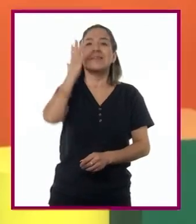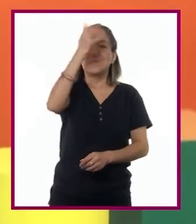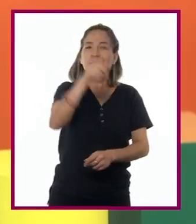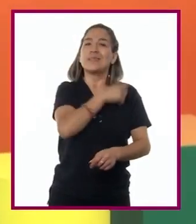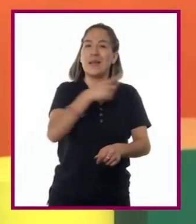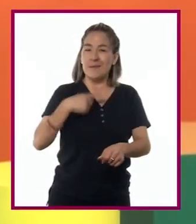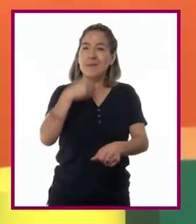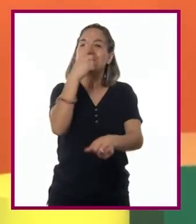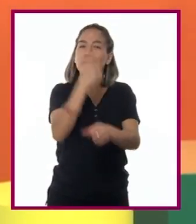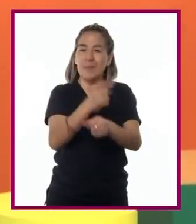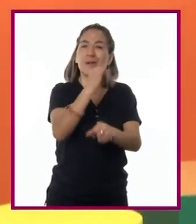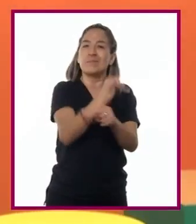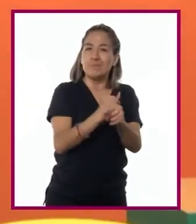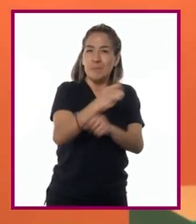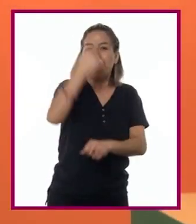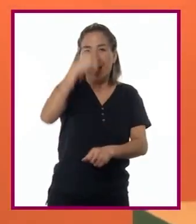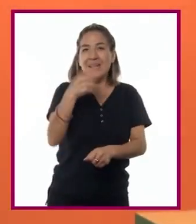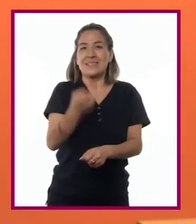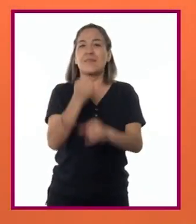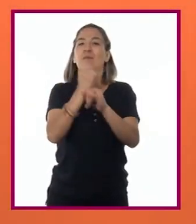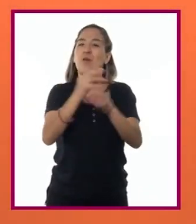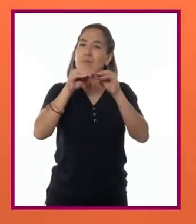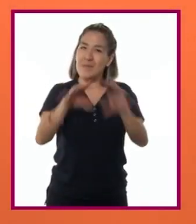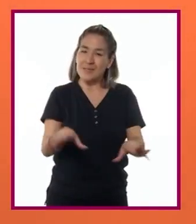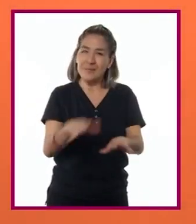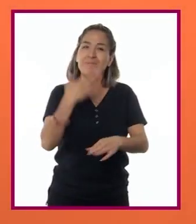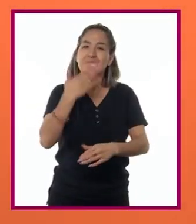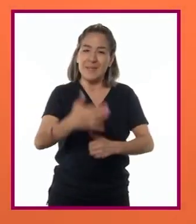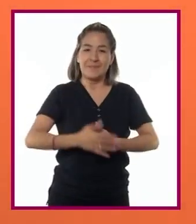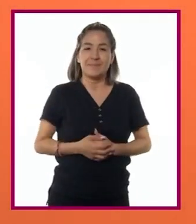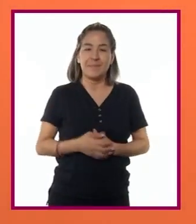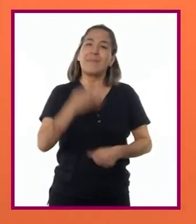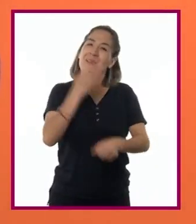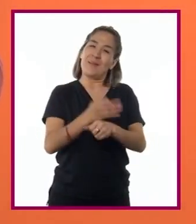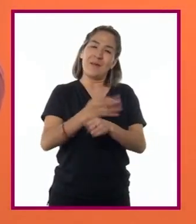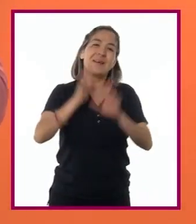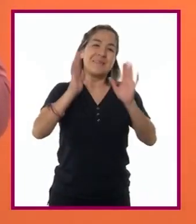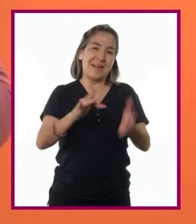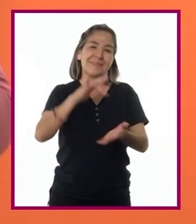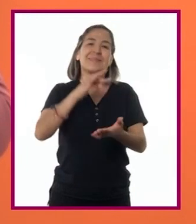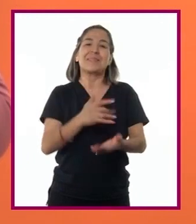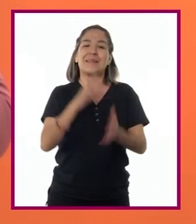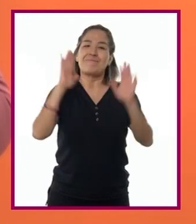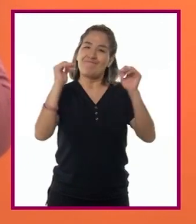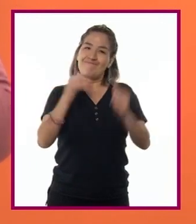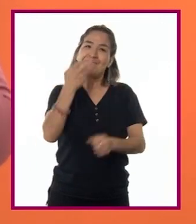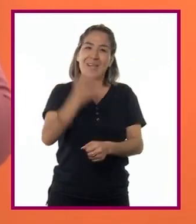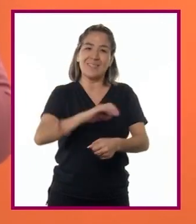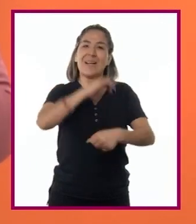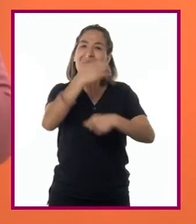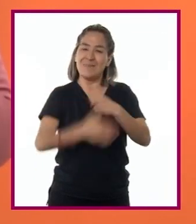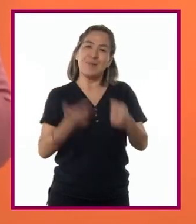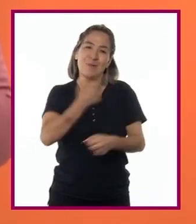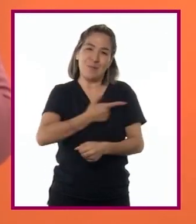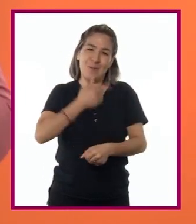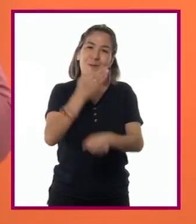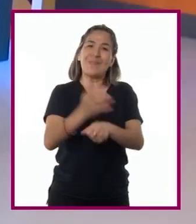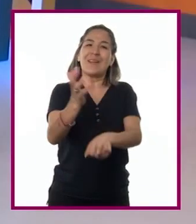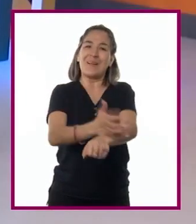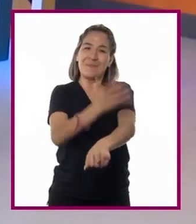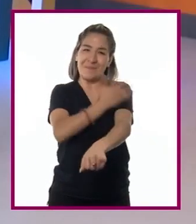ustedes. Con esto concluyo mi participación y me despido. Me dio mucho gusto acompañarlos en esta